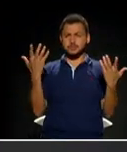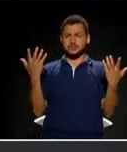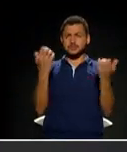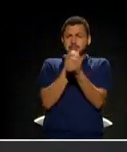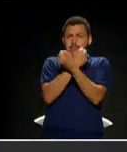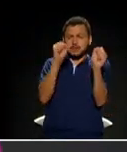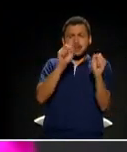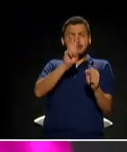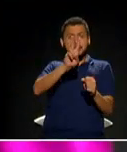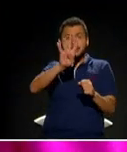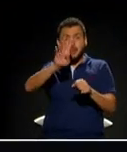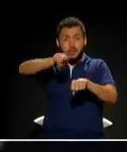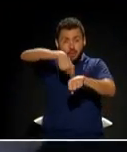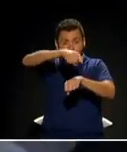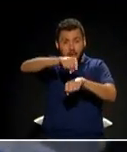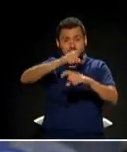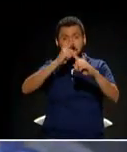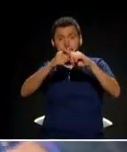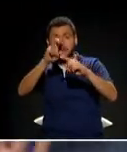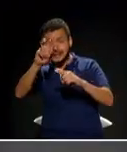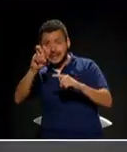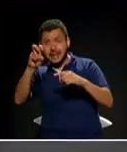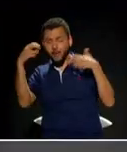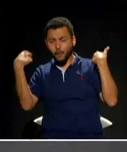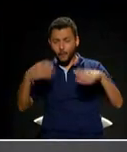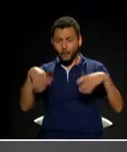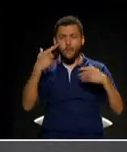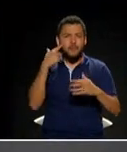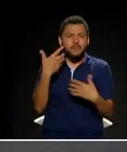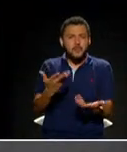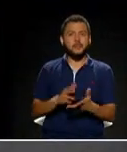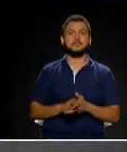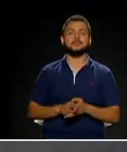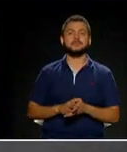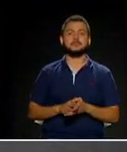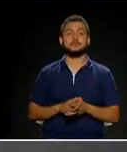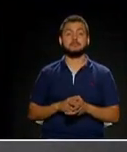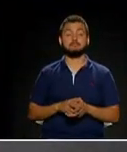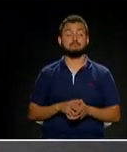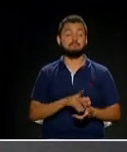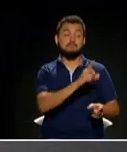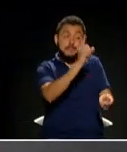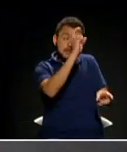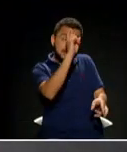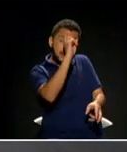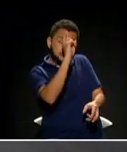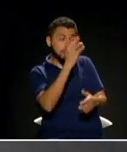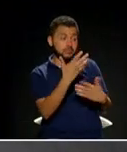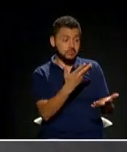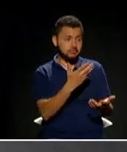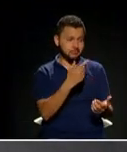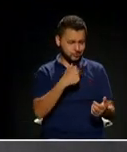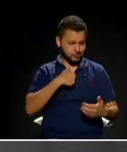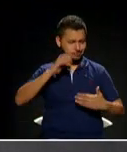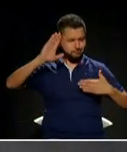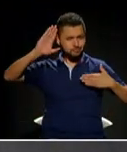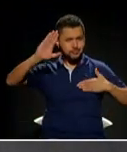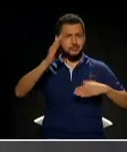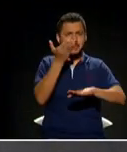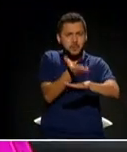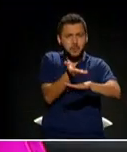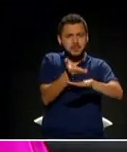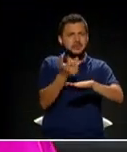segura 24/7 nosotros hemos propuesto que vamos a iniciar la administración con un trabajo colectivo con todos los sectores